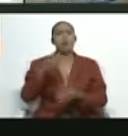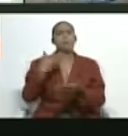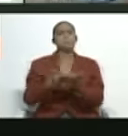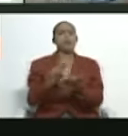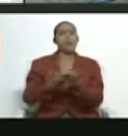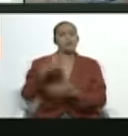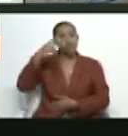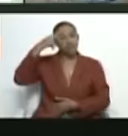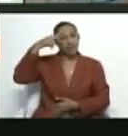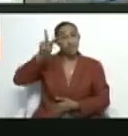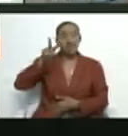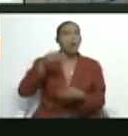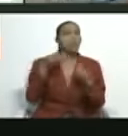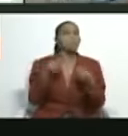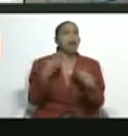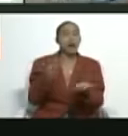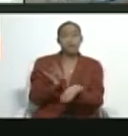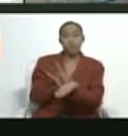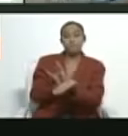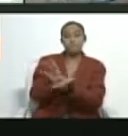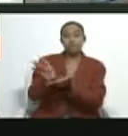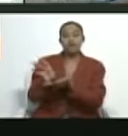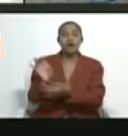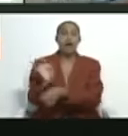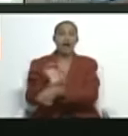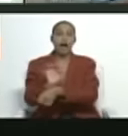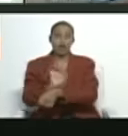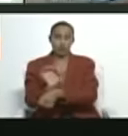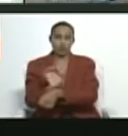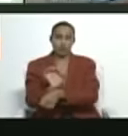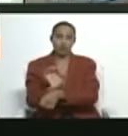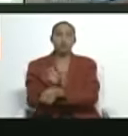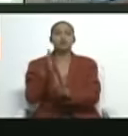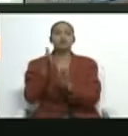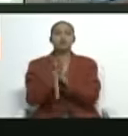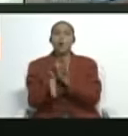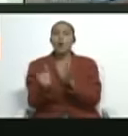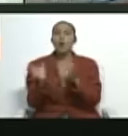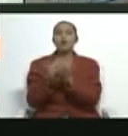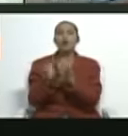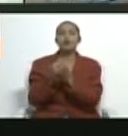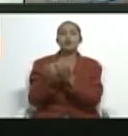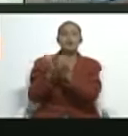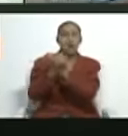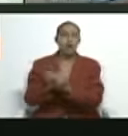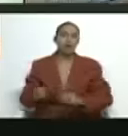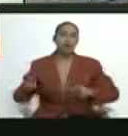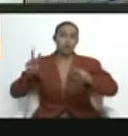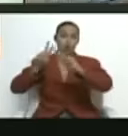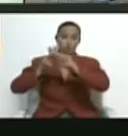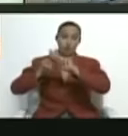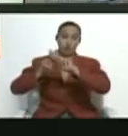para expulsar al Ecuador de la Organización de Naciones Unidas hasta